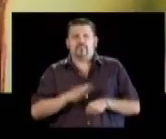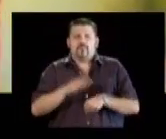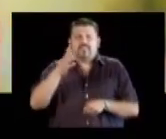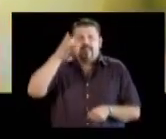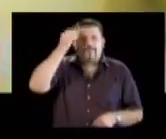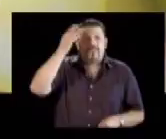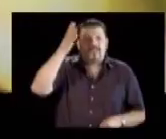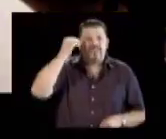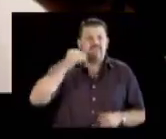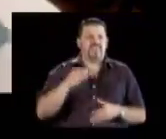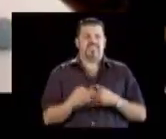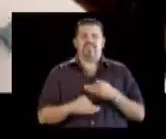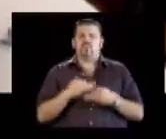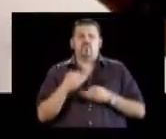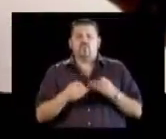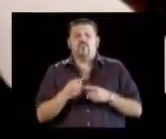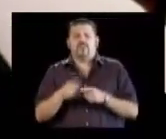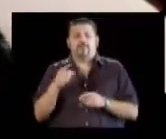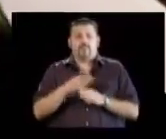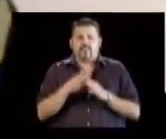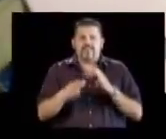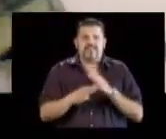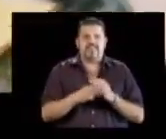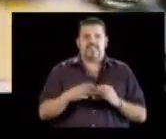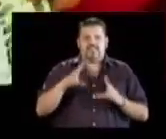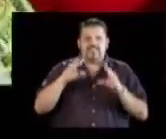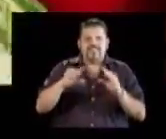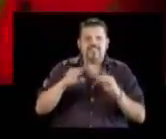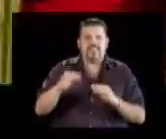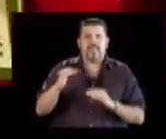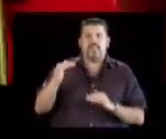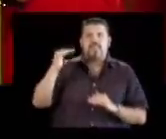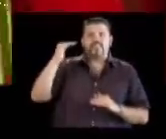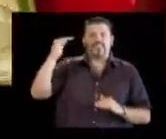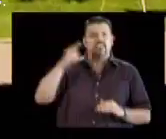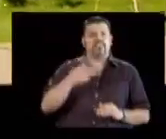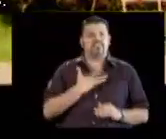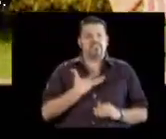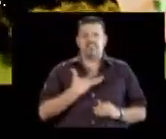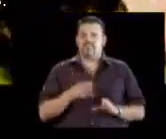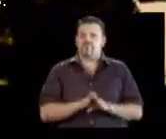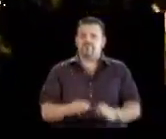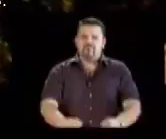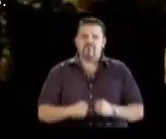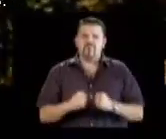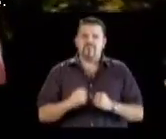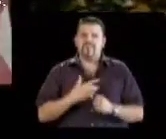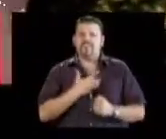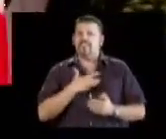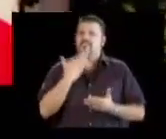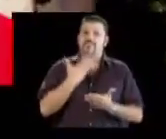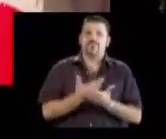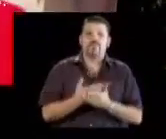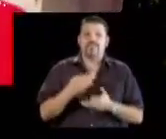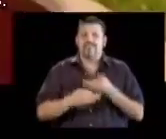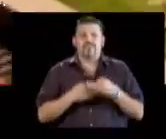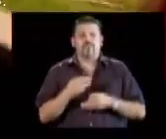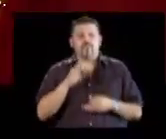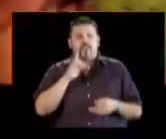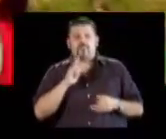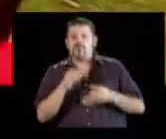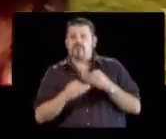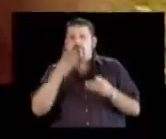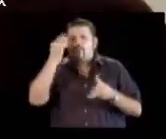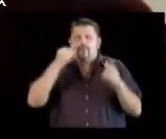hay las materias, te enseña más que a crecer, a tener éxito y te enseña pues, cosas diferentes que en otras escuelas no puedes